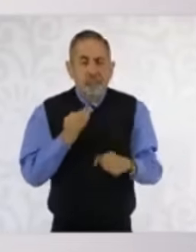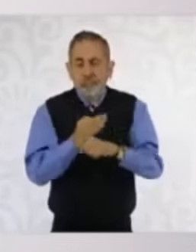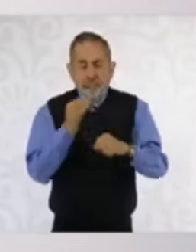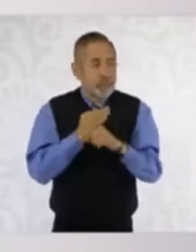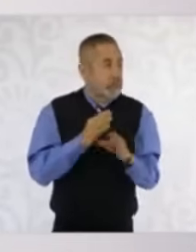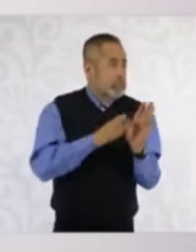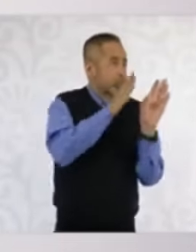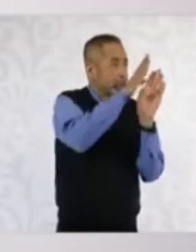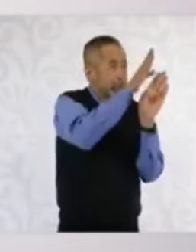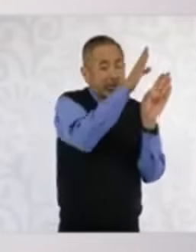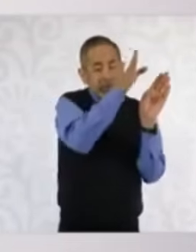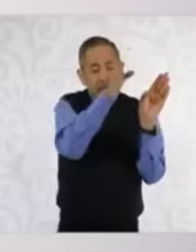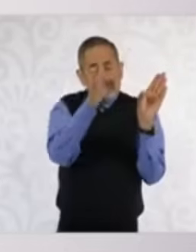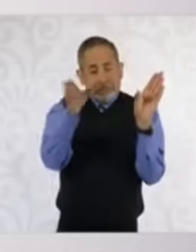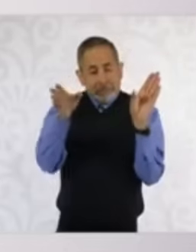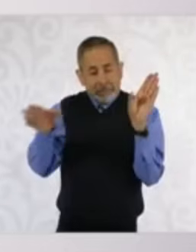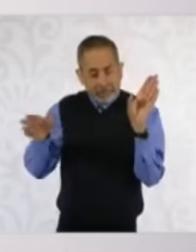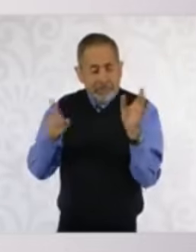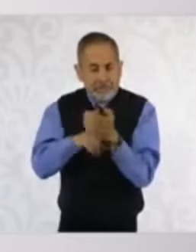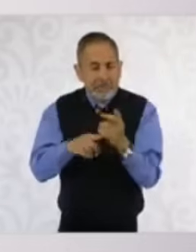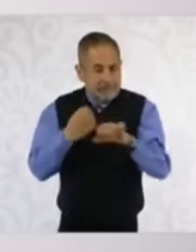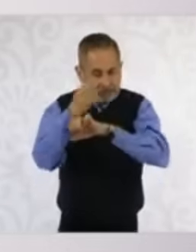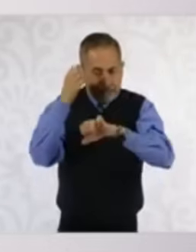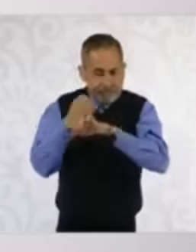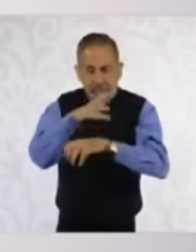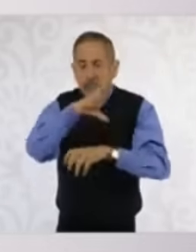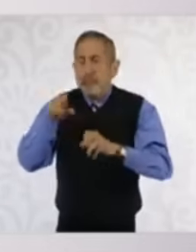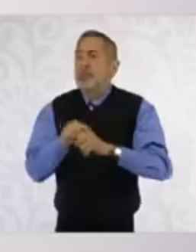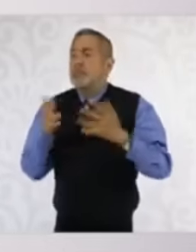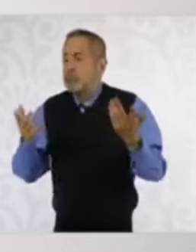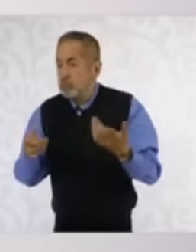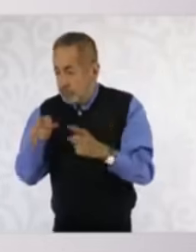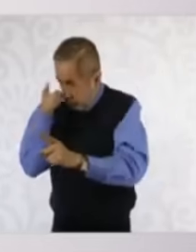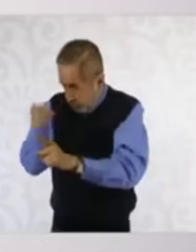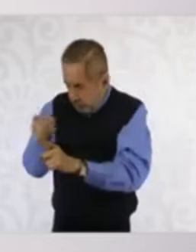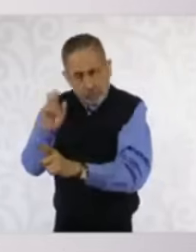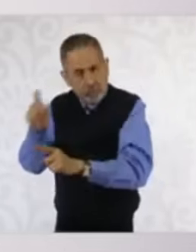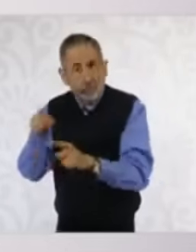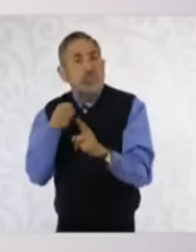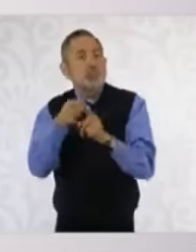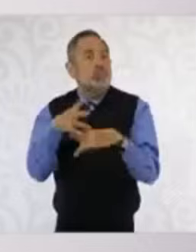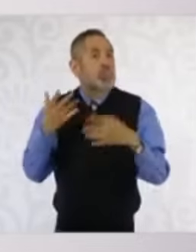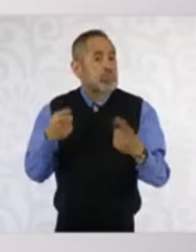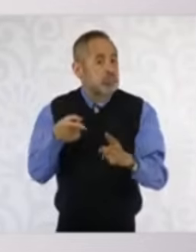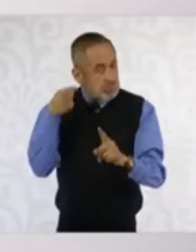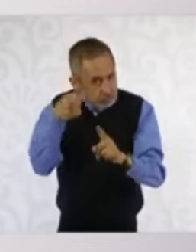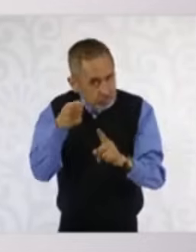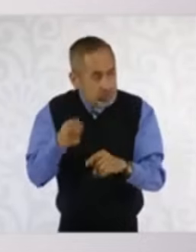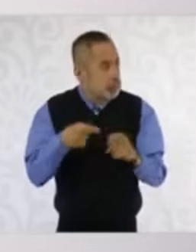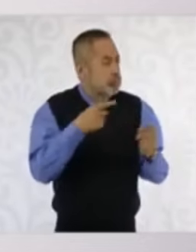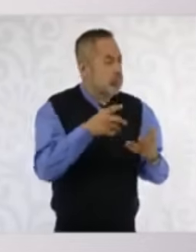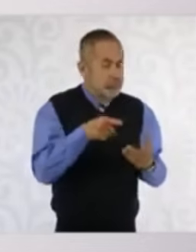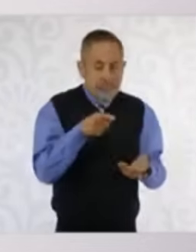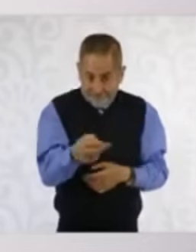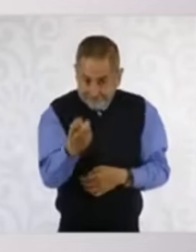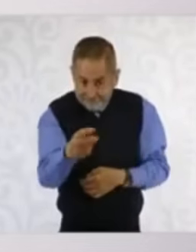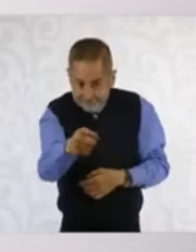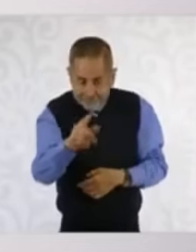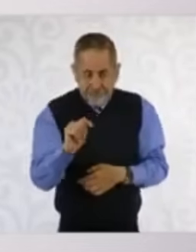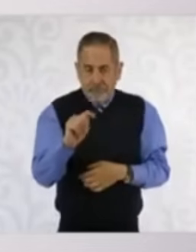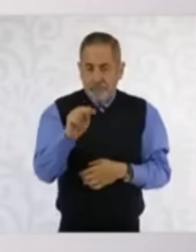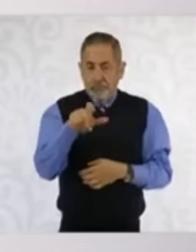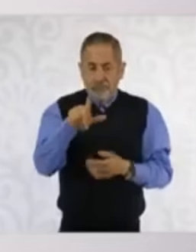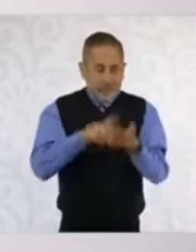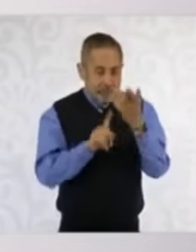¿Y qué mejor que estar informado sobre estos temas que nos afectan directamente en nuestro bolsillo y en nuestra calidad de vida? Así podemos planear mejor